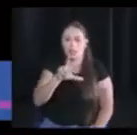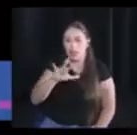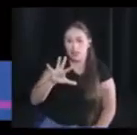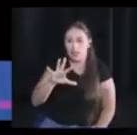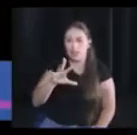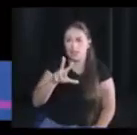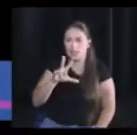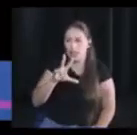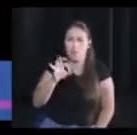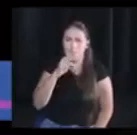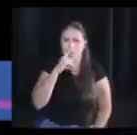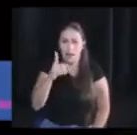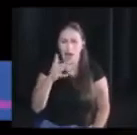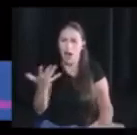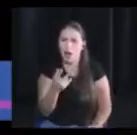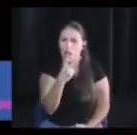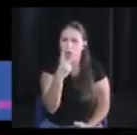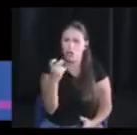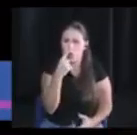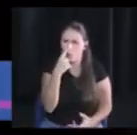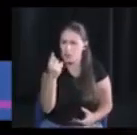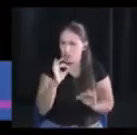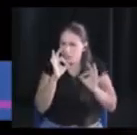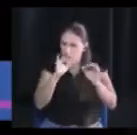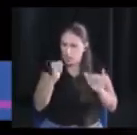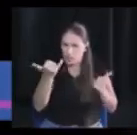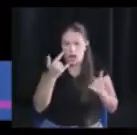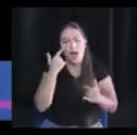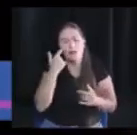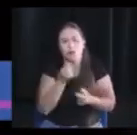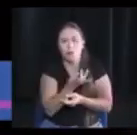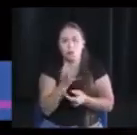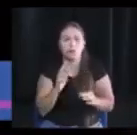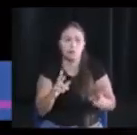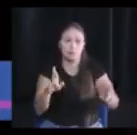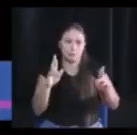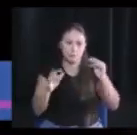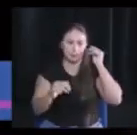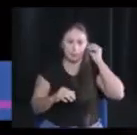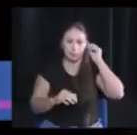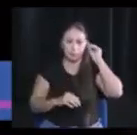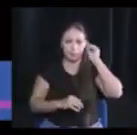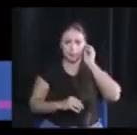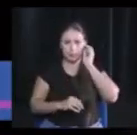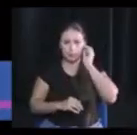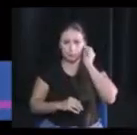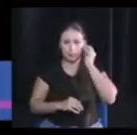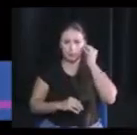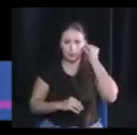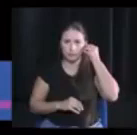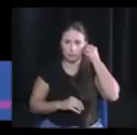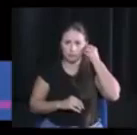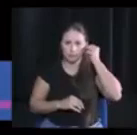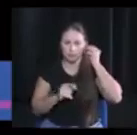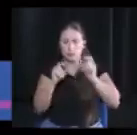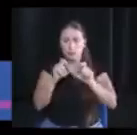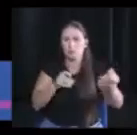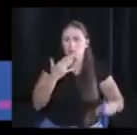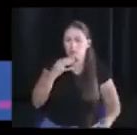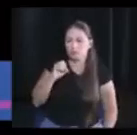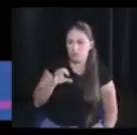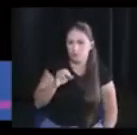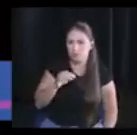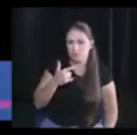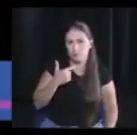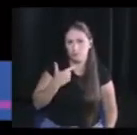130.000, ahora ya creo que superaron las 200.000, aunque hay que ver los números cuando... Que así sea. Hay mucha gente que cuestiona, mucha